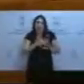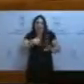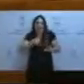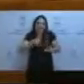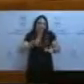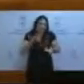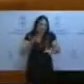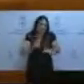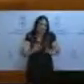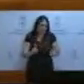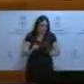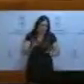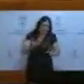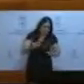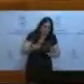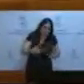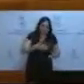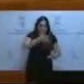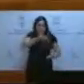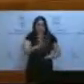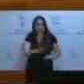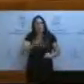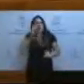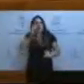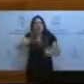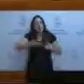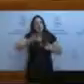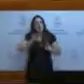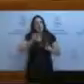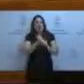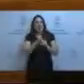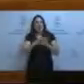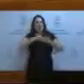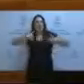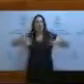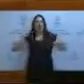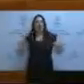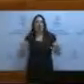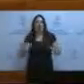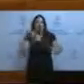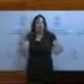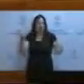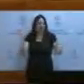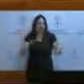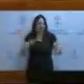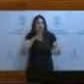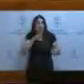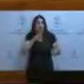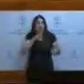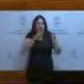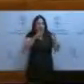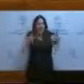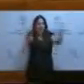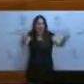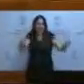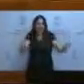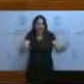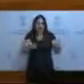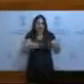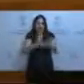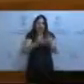menos. Para mí lo que empieza a ser importante es la improvisación. Le digo por qué, consejera, porque mire, el cercado implica un turismo